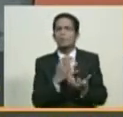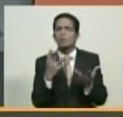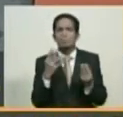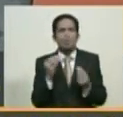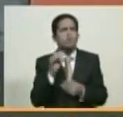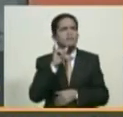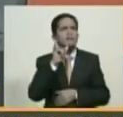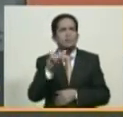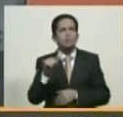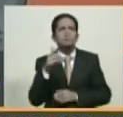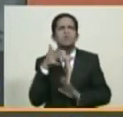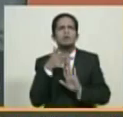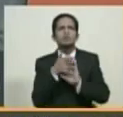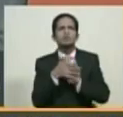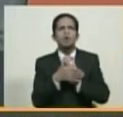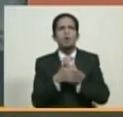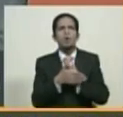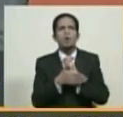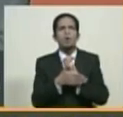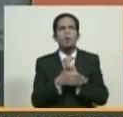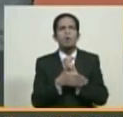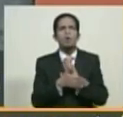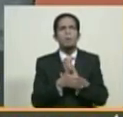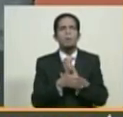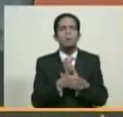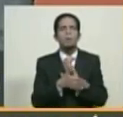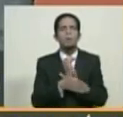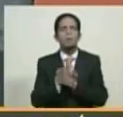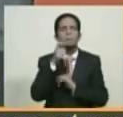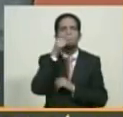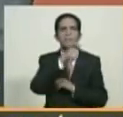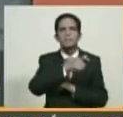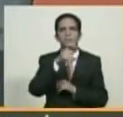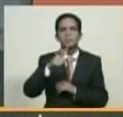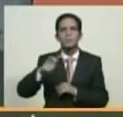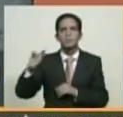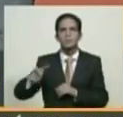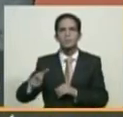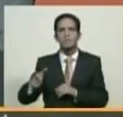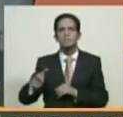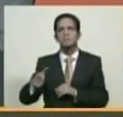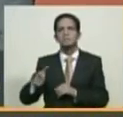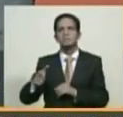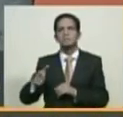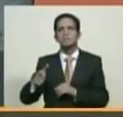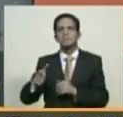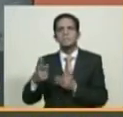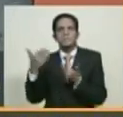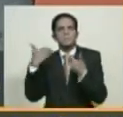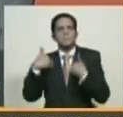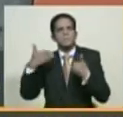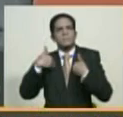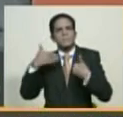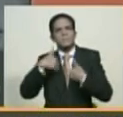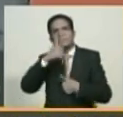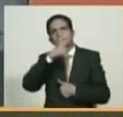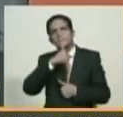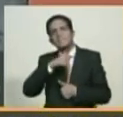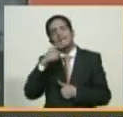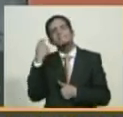relacionadas con personas sometidas a trabajo que ni siquiera los esclavos,